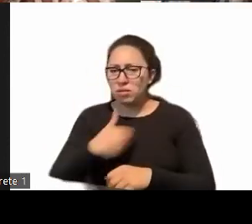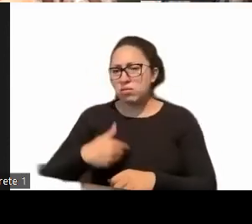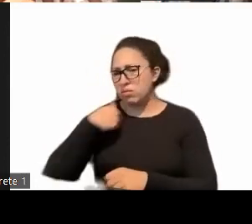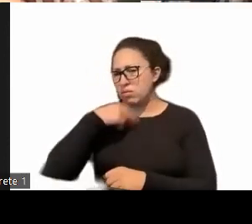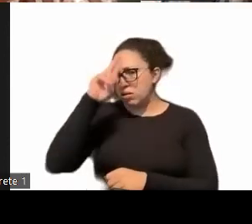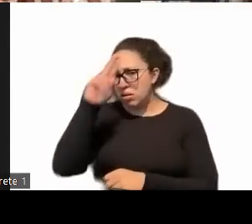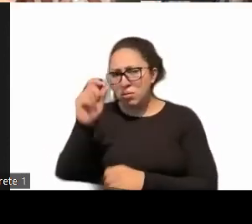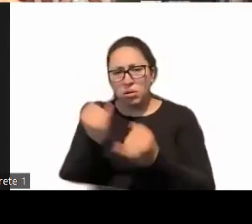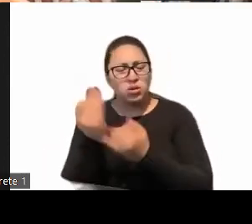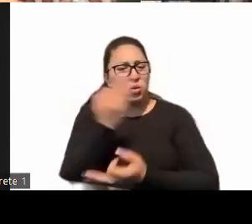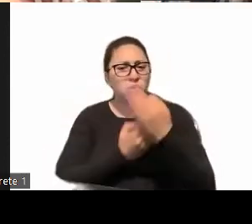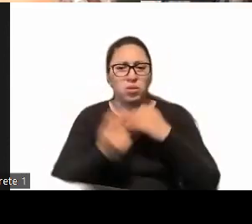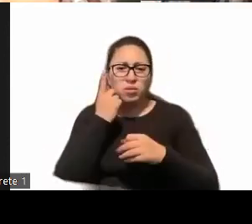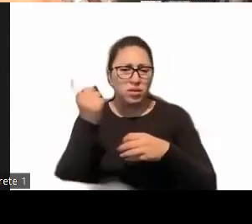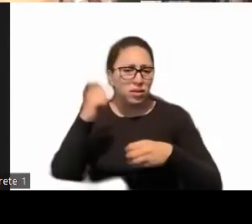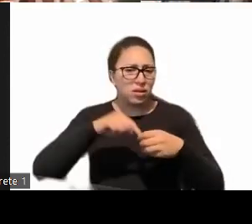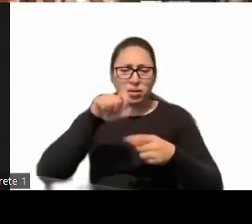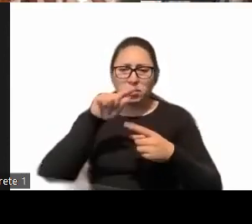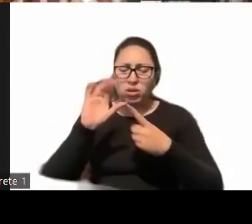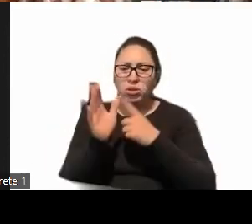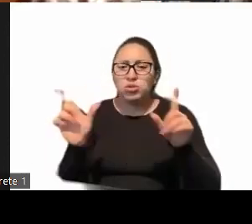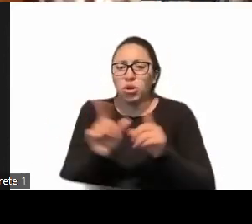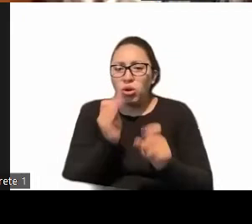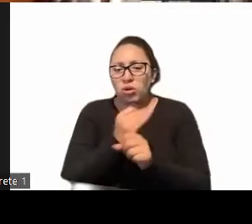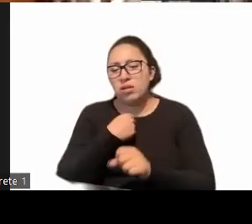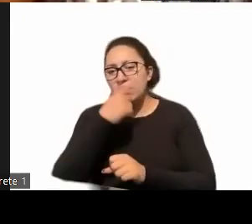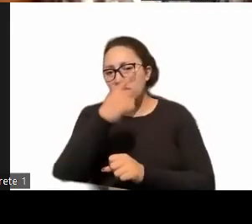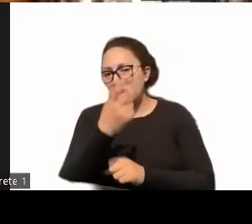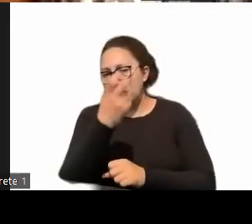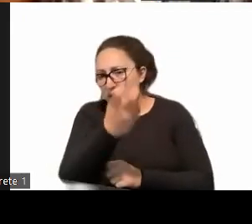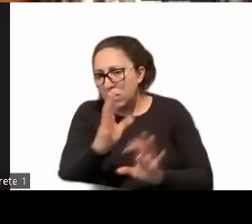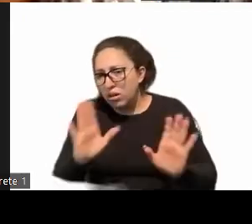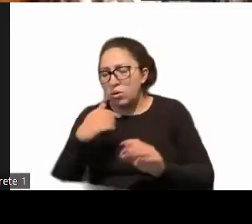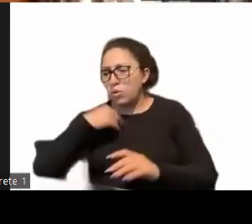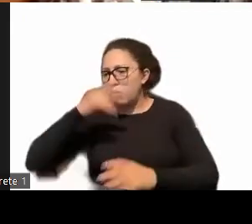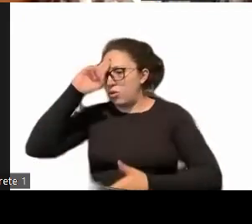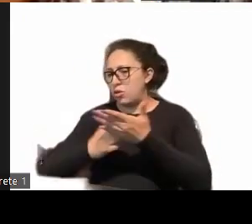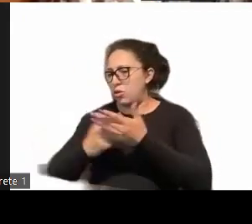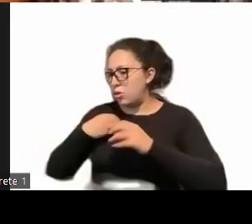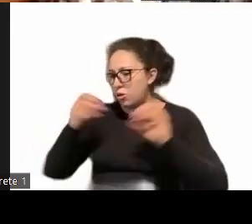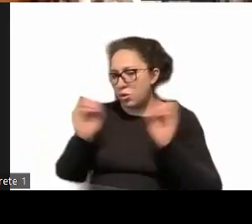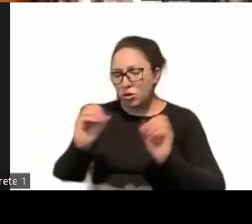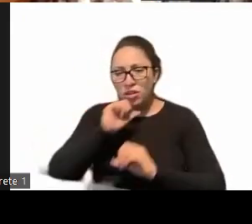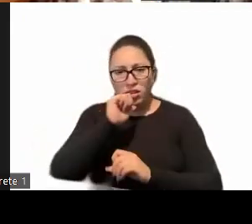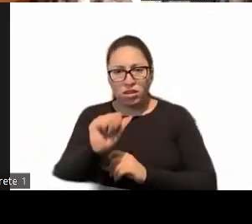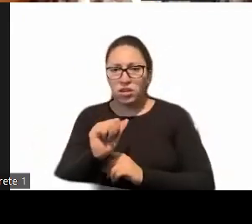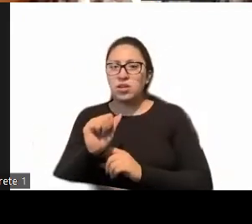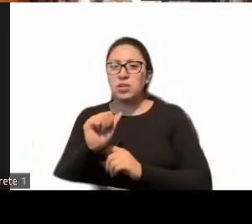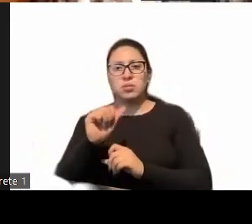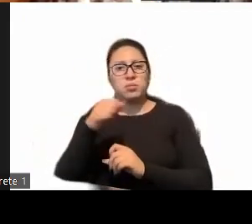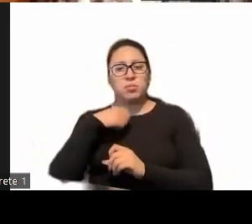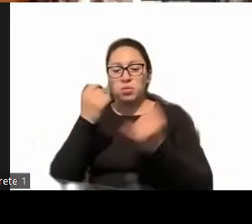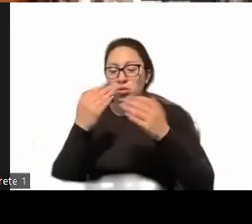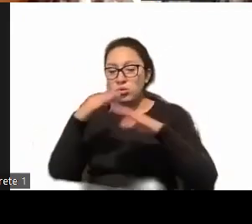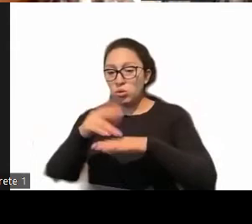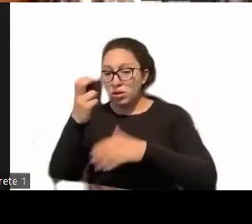integrantes de esta comisión. Simplemente quería hacer ese comentario. No tengo una objeción ni de forma ni de fondo